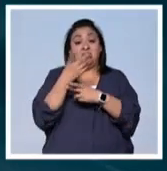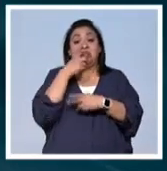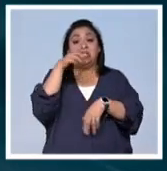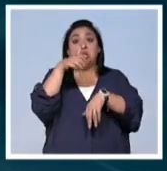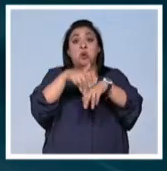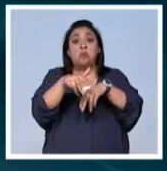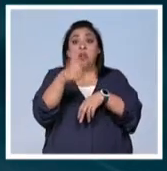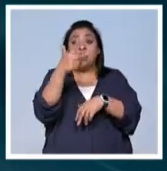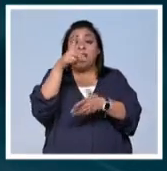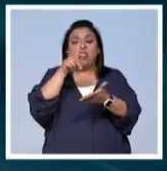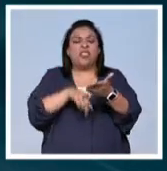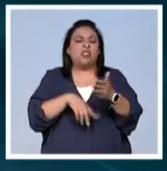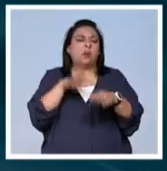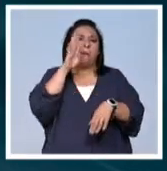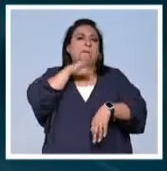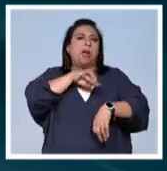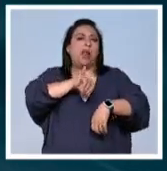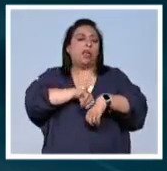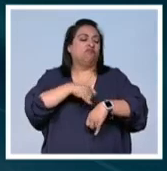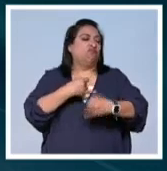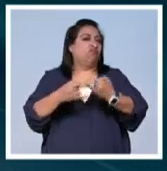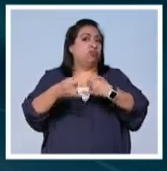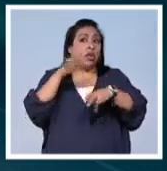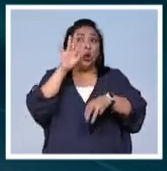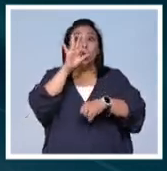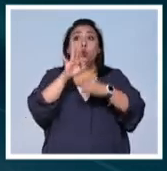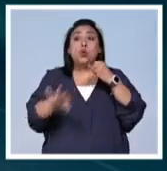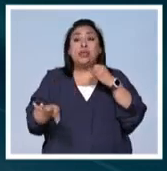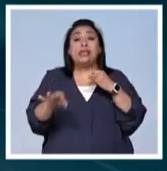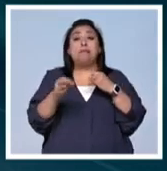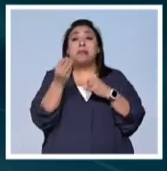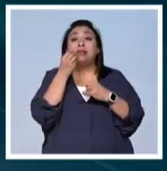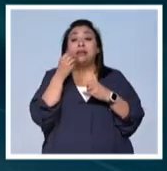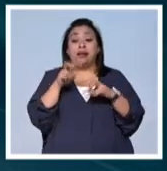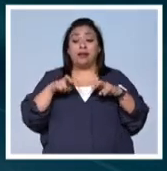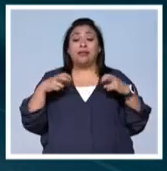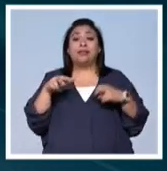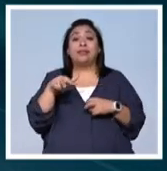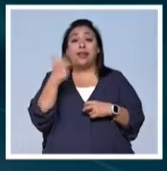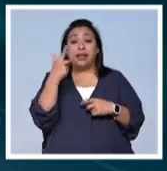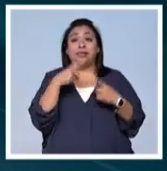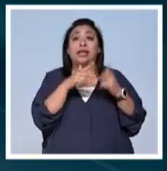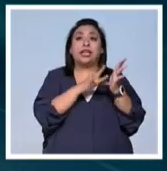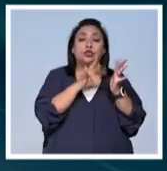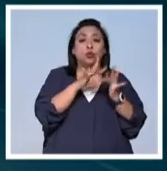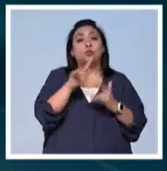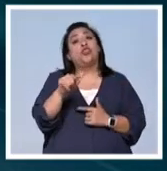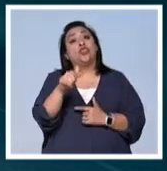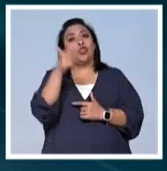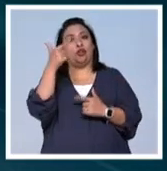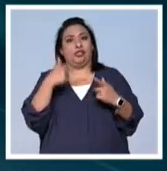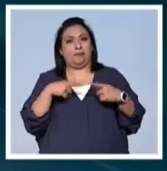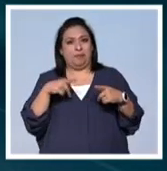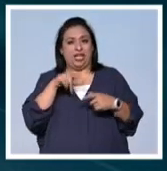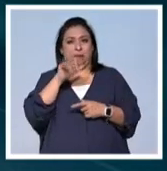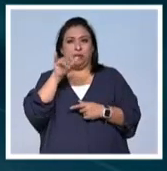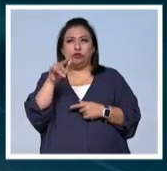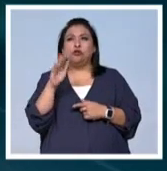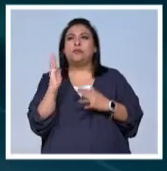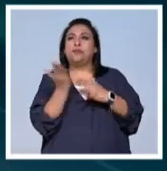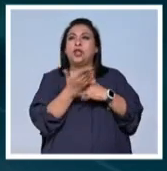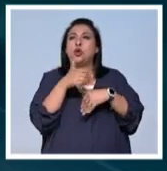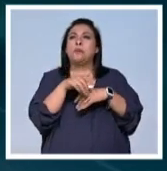como un número lleno de infortunios Y es que en la última cena había 13 participantes Jesucristo y sus 12 apóstoles el capítulo